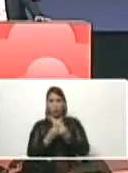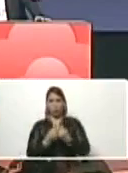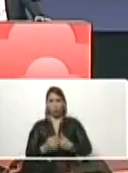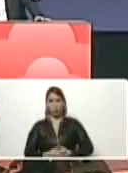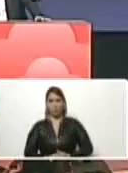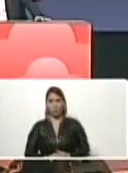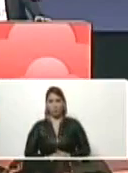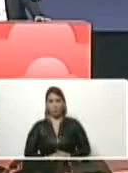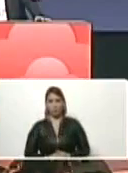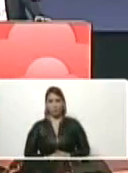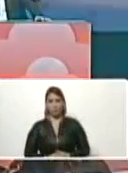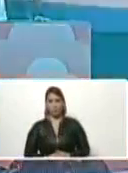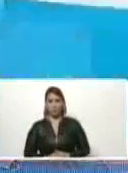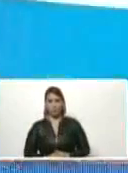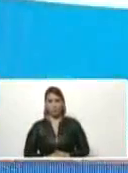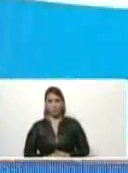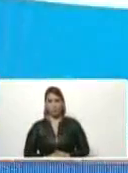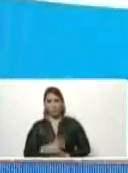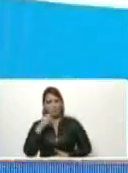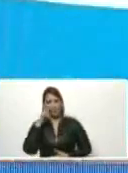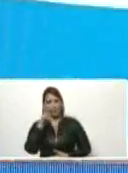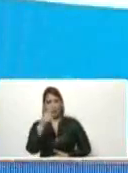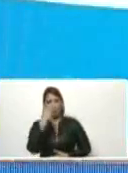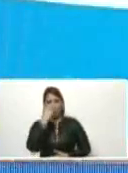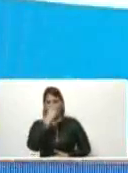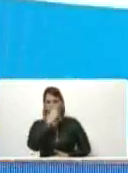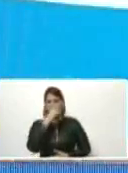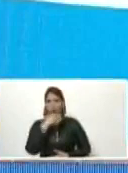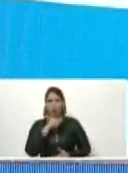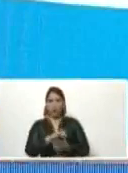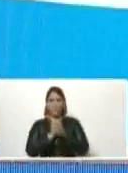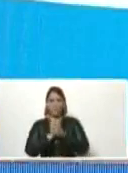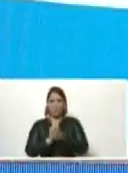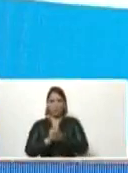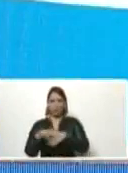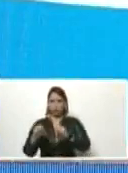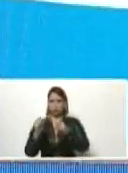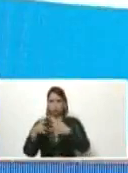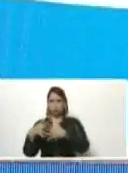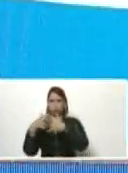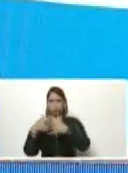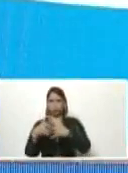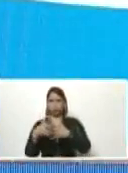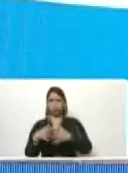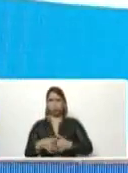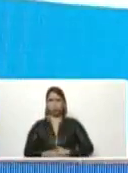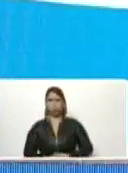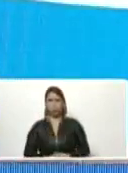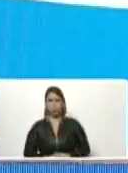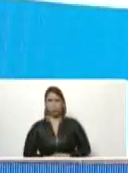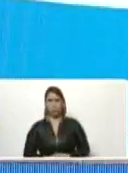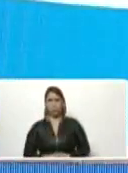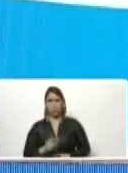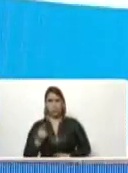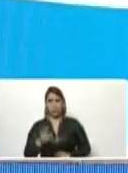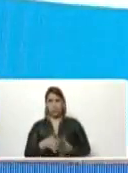espalda, viéndole los ojos al enemigo imperialista. Fue la primera gran